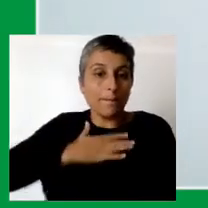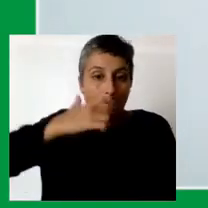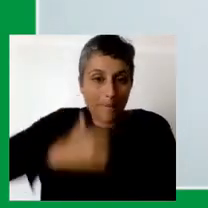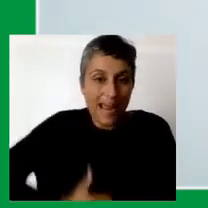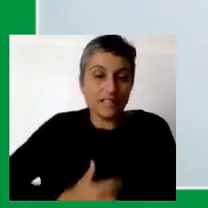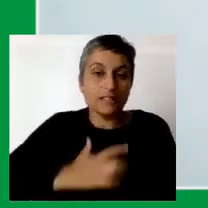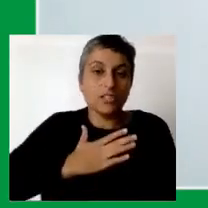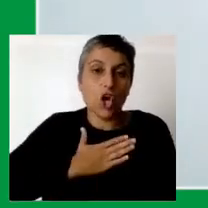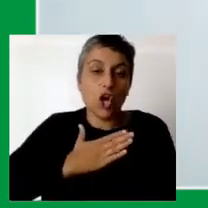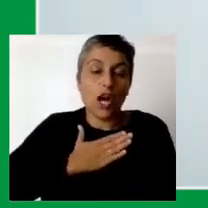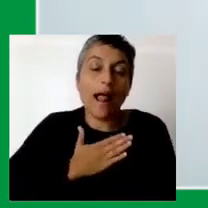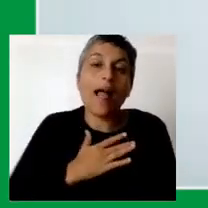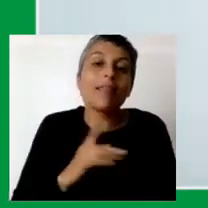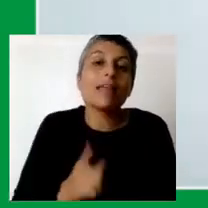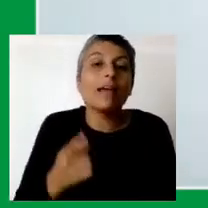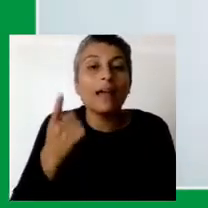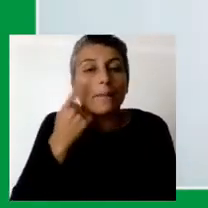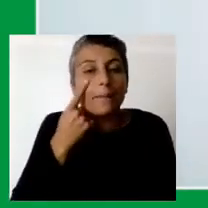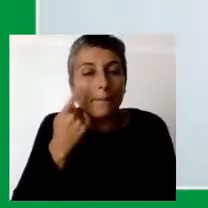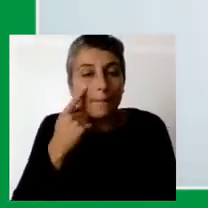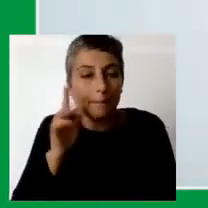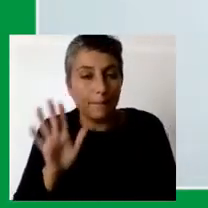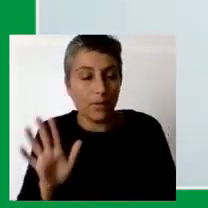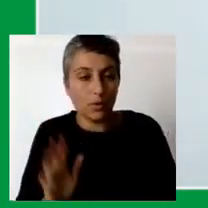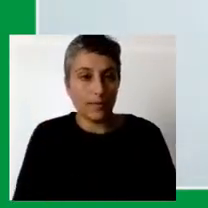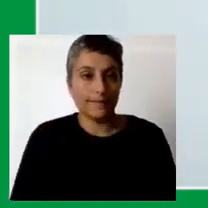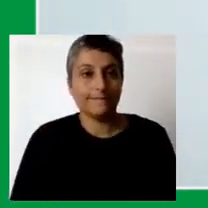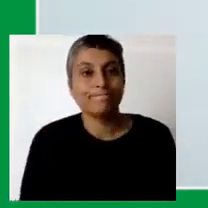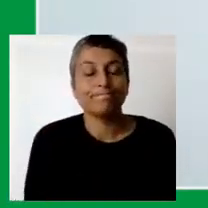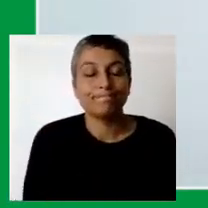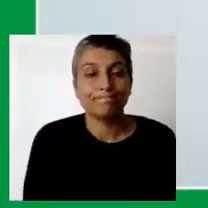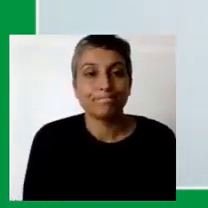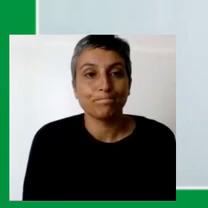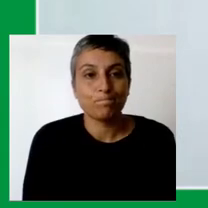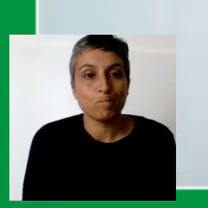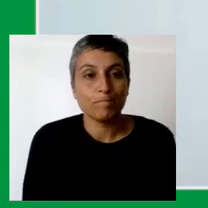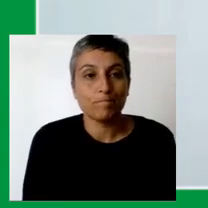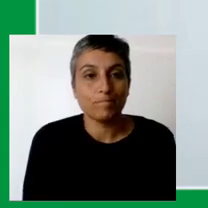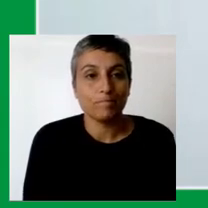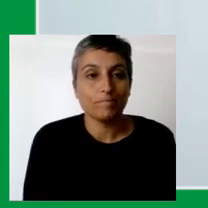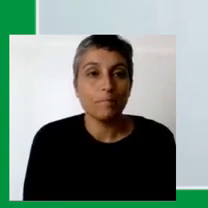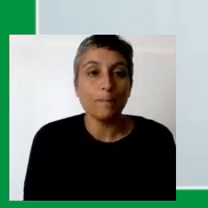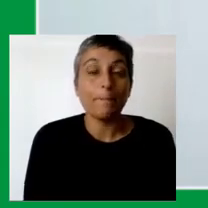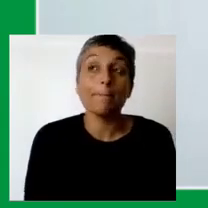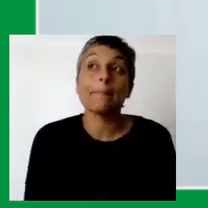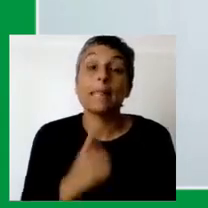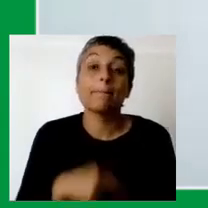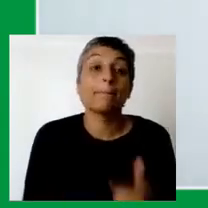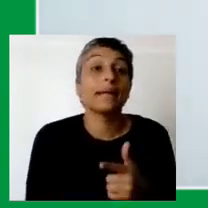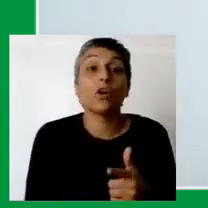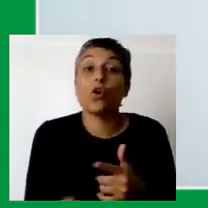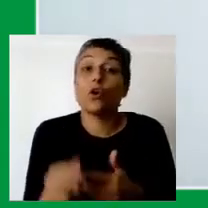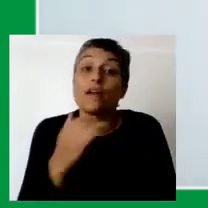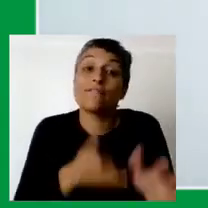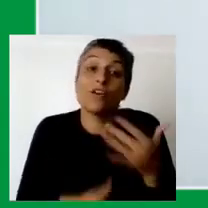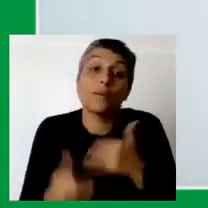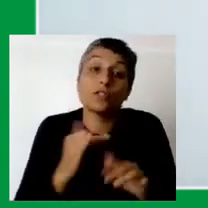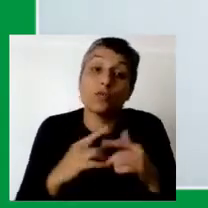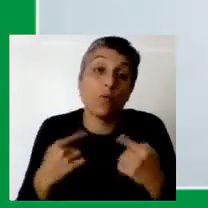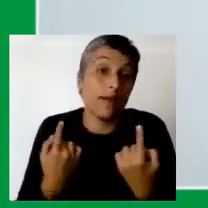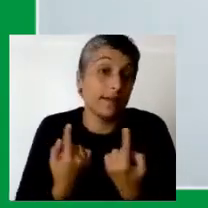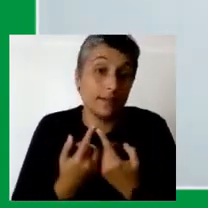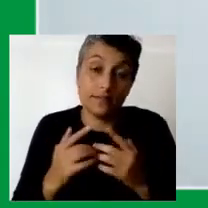tenemos que probar, o sea, usarlas, probar, sabiendo siempre que, bueno, nuestros datos son nuestros datos, ¿eh?